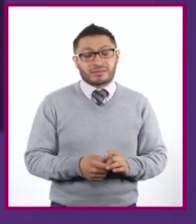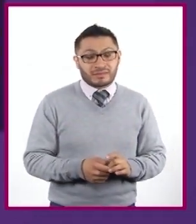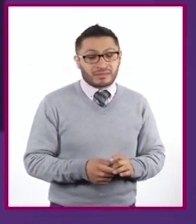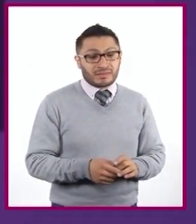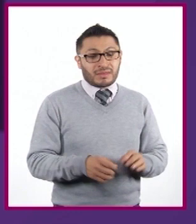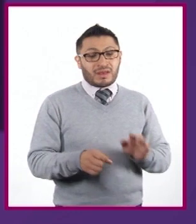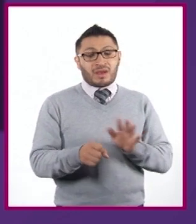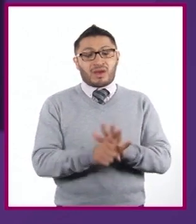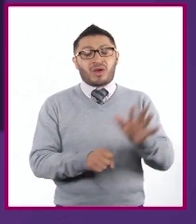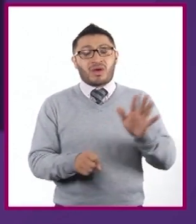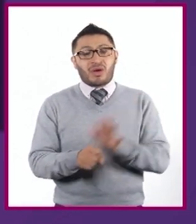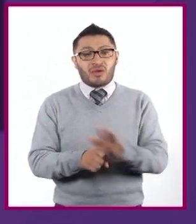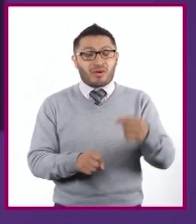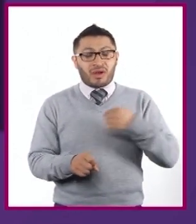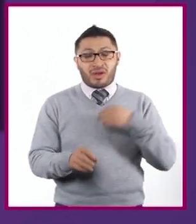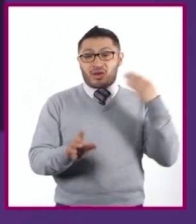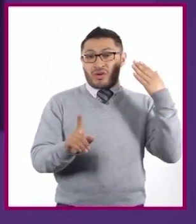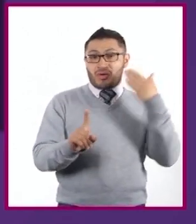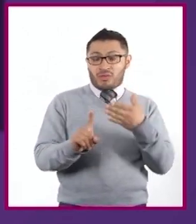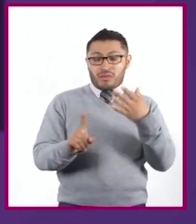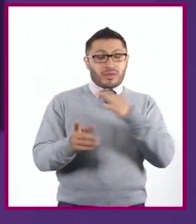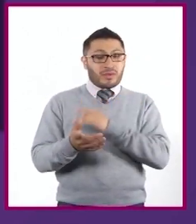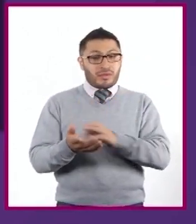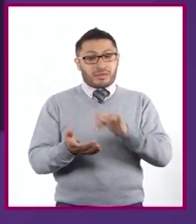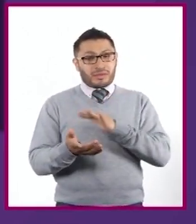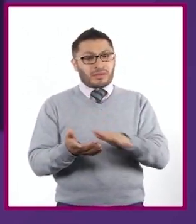¿Cuál es mi motivación para leer?